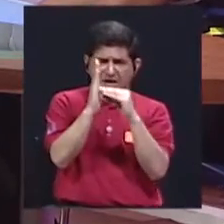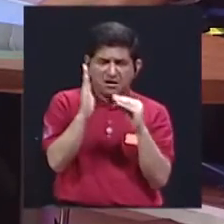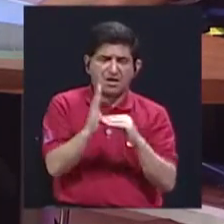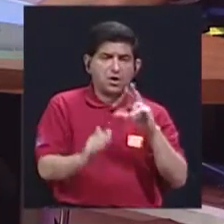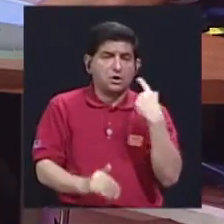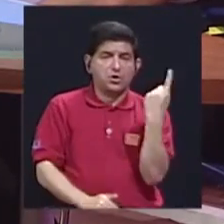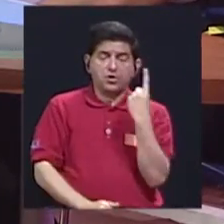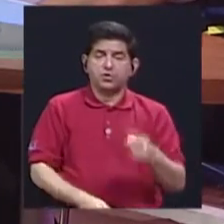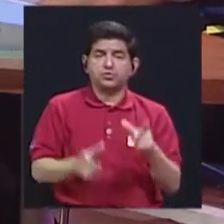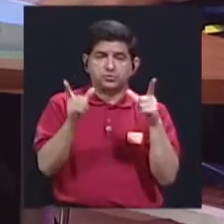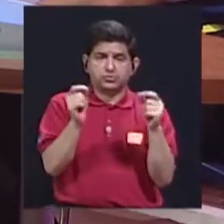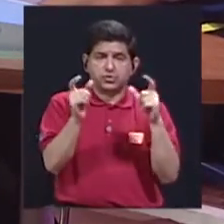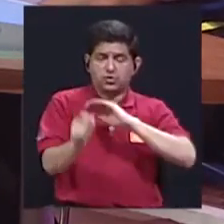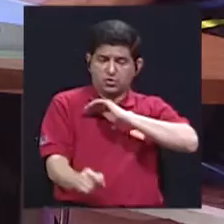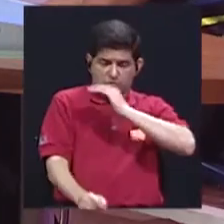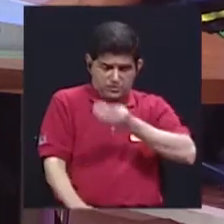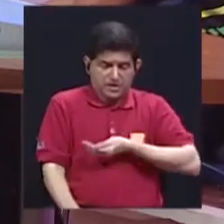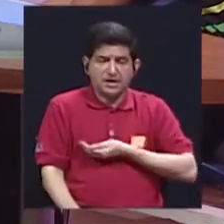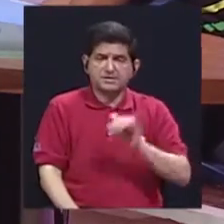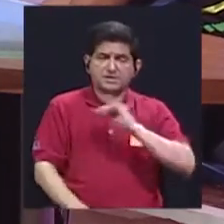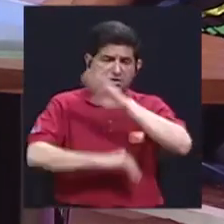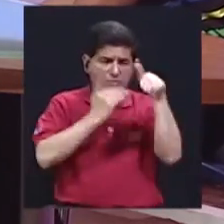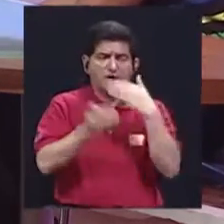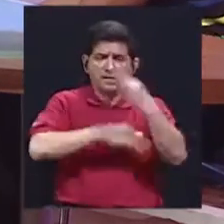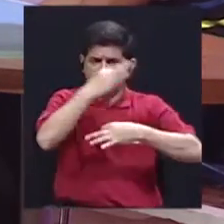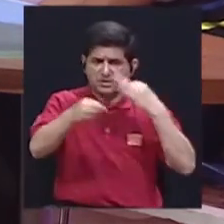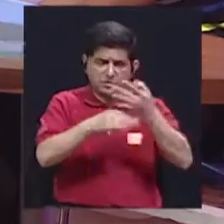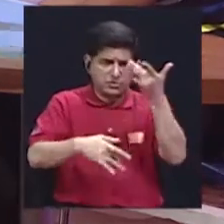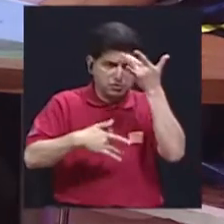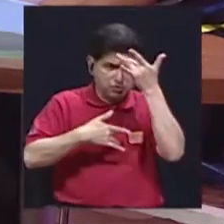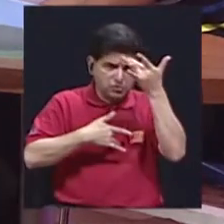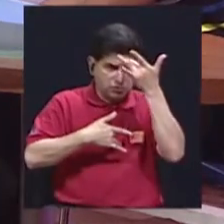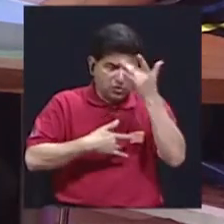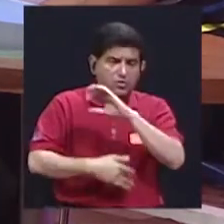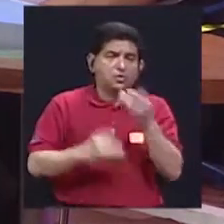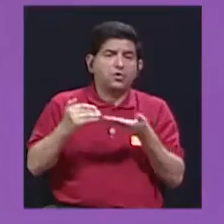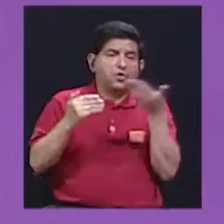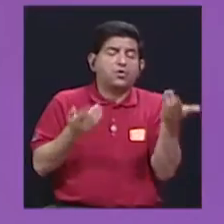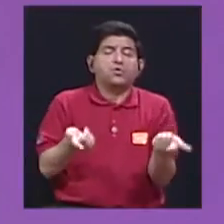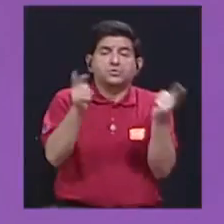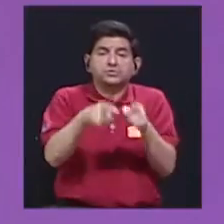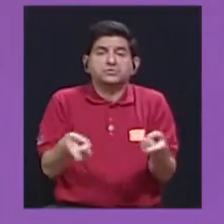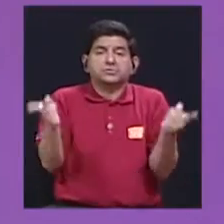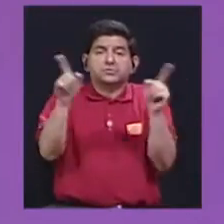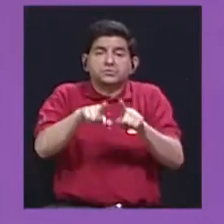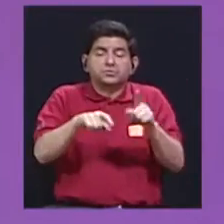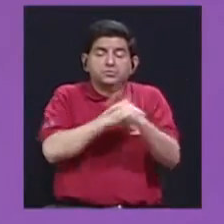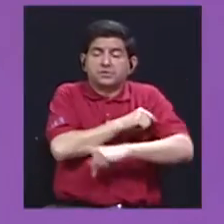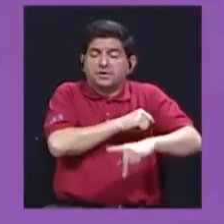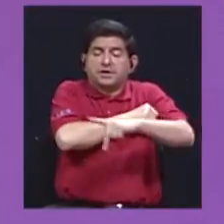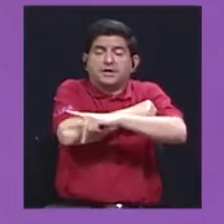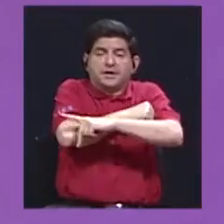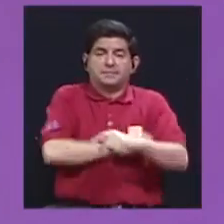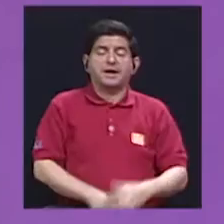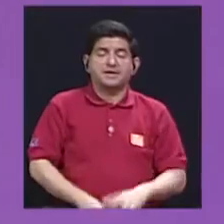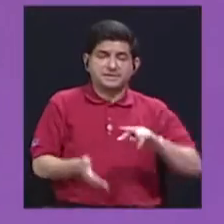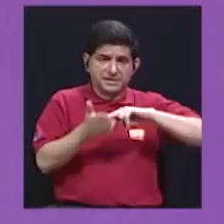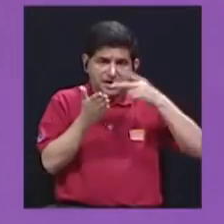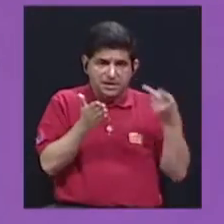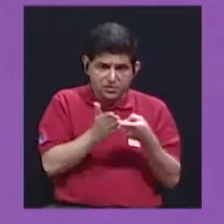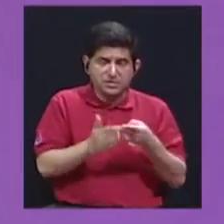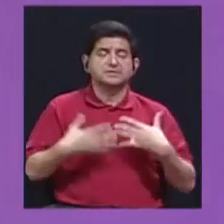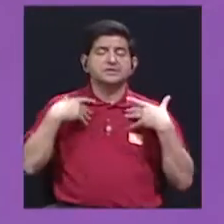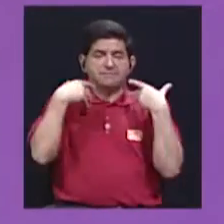sólo de cáncer de mama de cualquier tipo de enfermedad o de cualquier cosa que esté pasando en el país en lo que sea